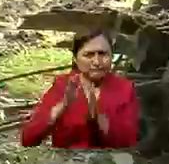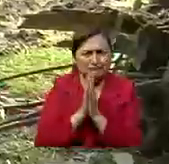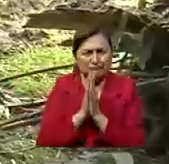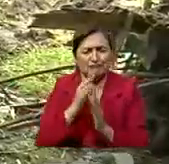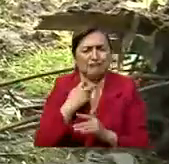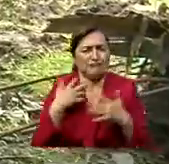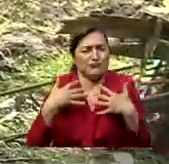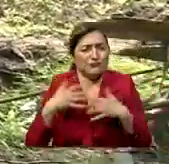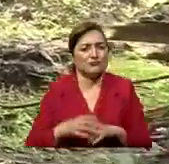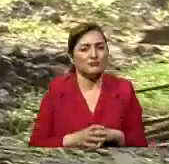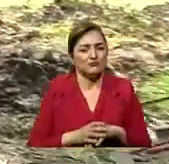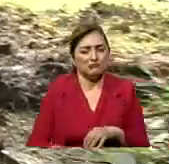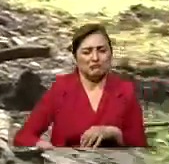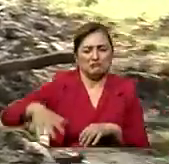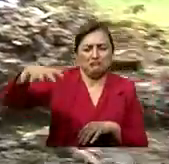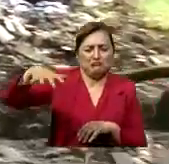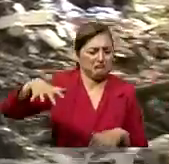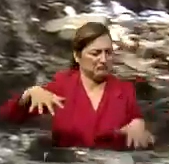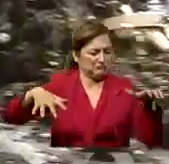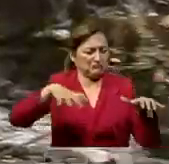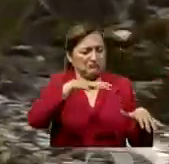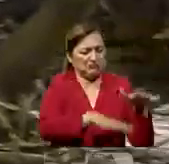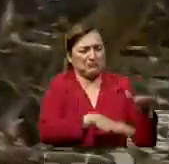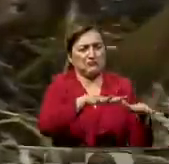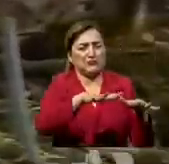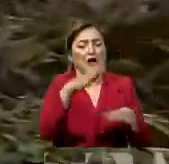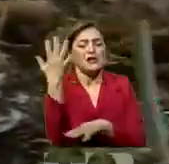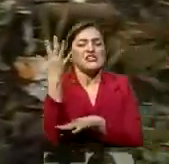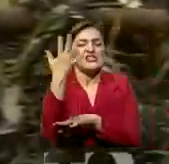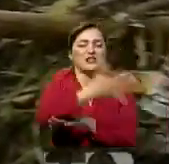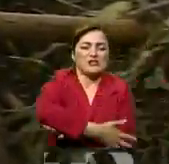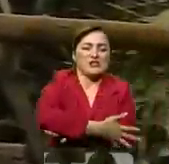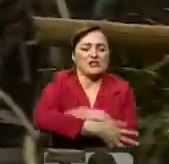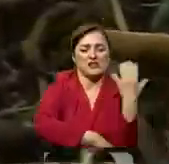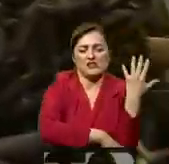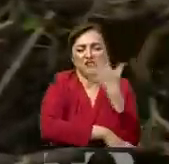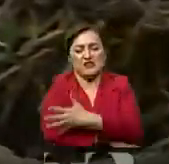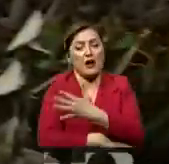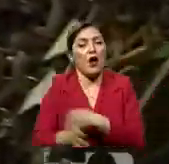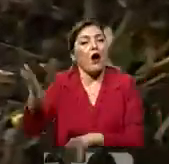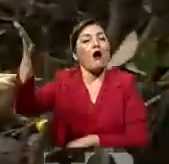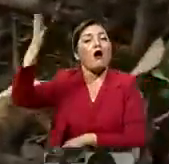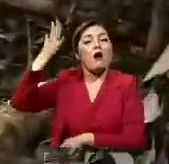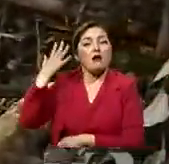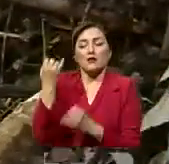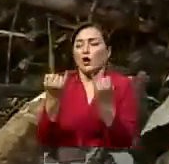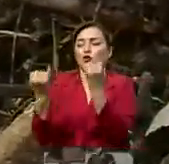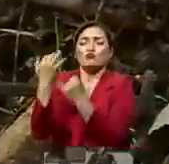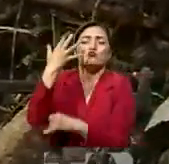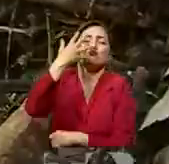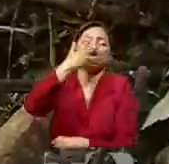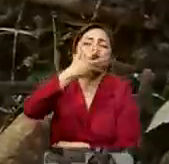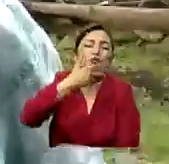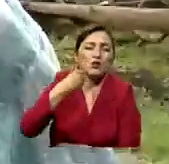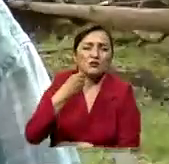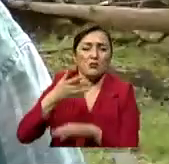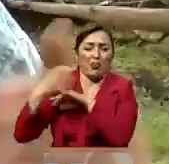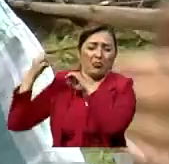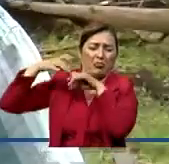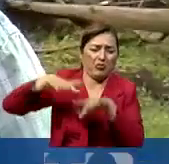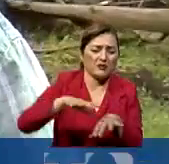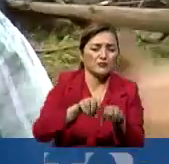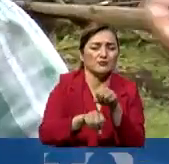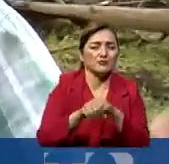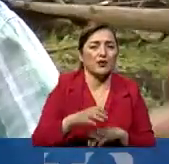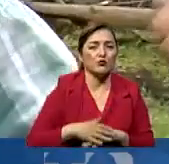lodo, basura, concreto y ramas. Como se puede ver, esto era un jardín de lujo realmente. O sea, estaba bonito todo esto hasta que pasó esto. Cada día nos